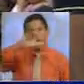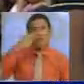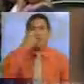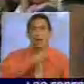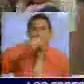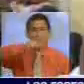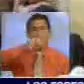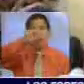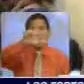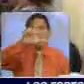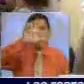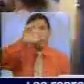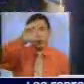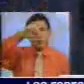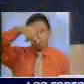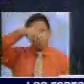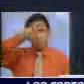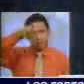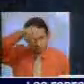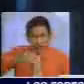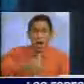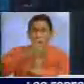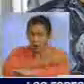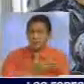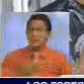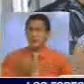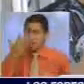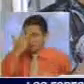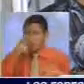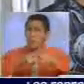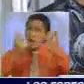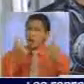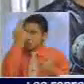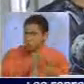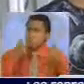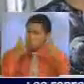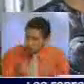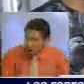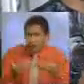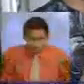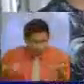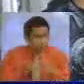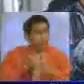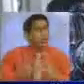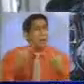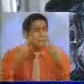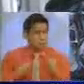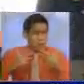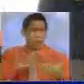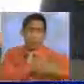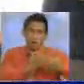cirugía ha ido cambiando mi cara, mi rostro. He podido tener mucha confianza en mí